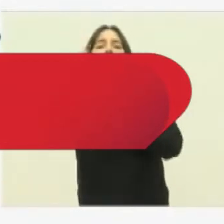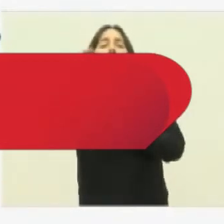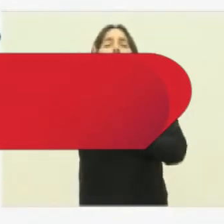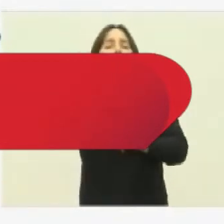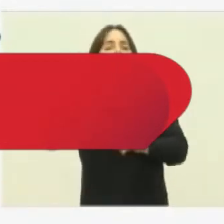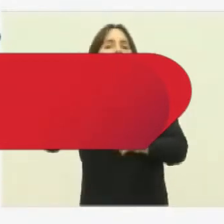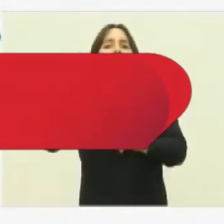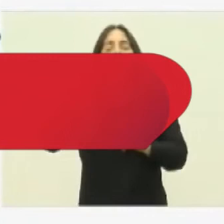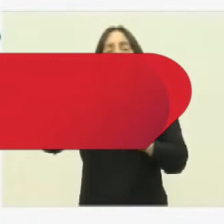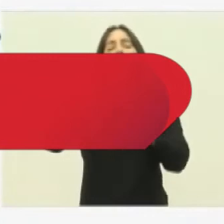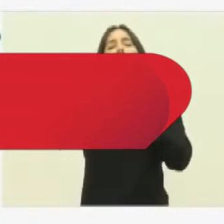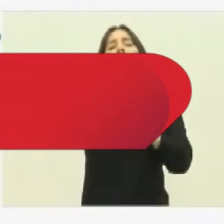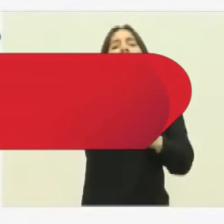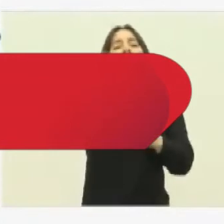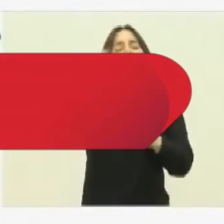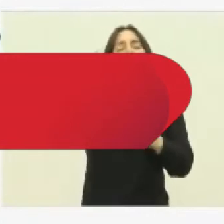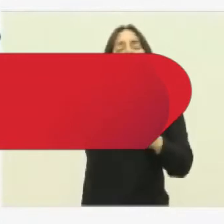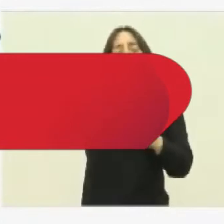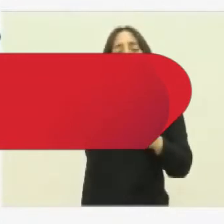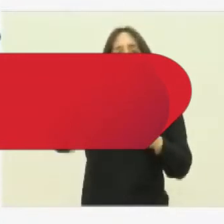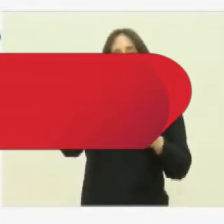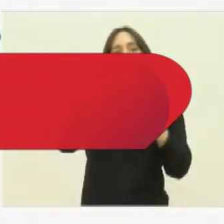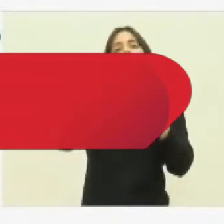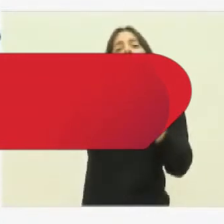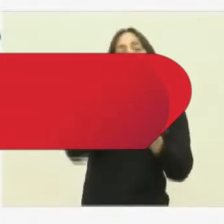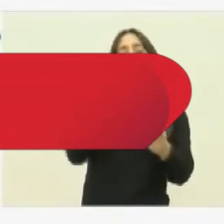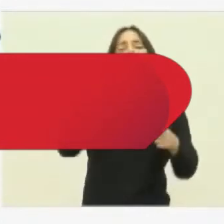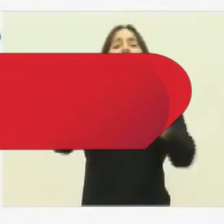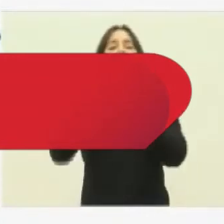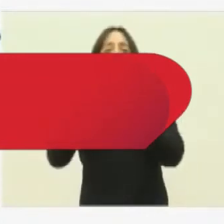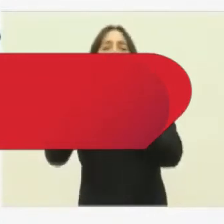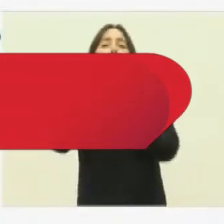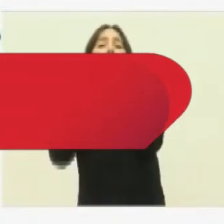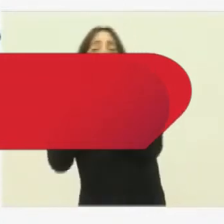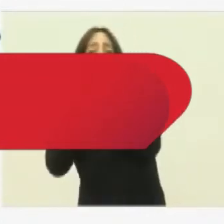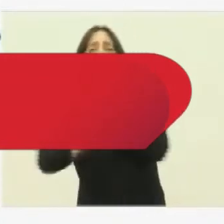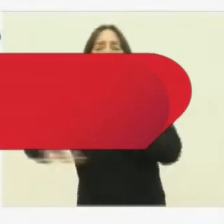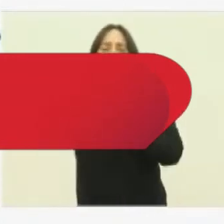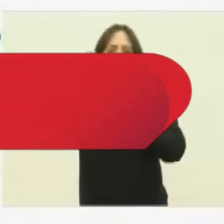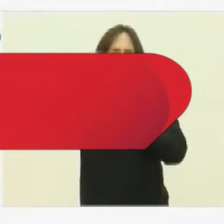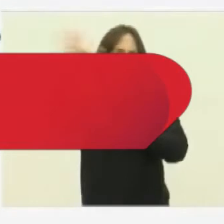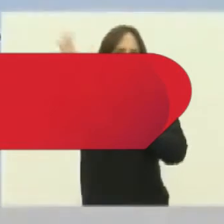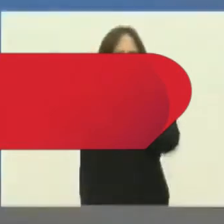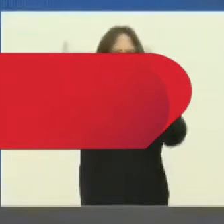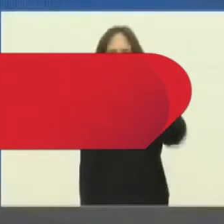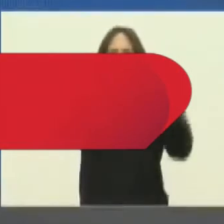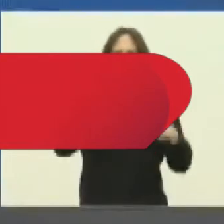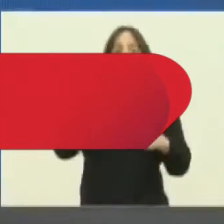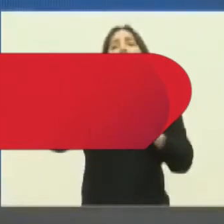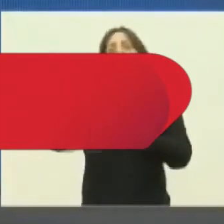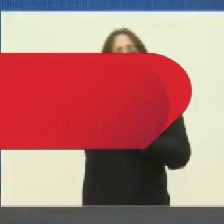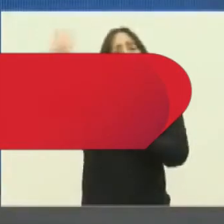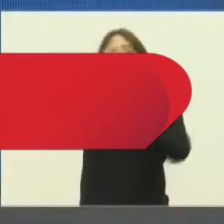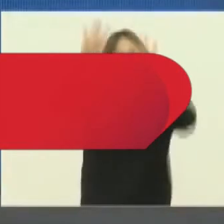Rosario, Castellanos, la capital y San Cristóbal, más fuertemente, pero toda la provincia está afectada. Esto cómo nos